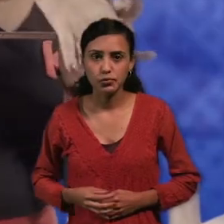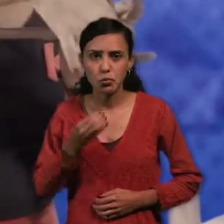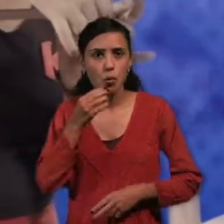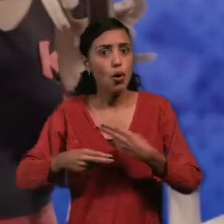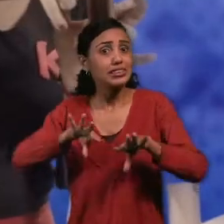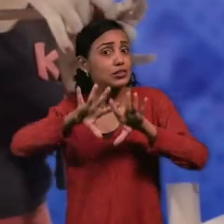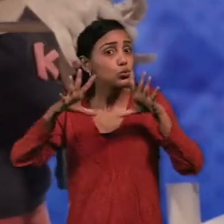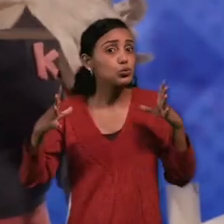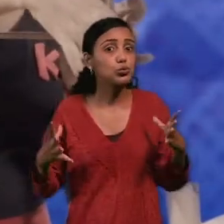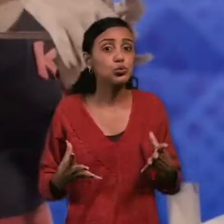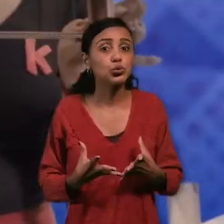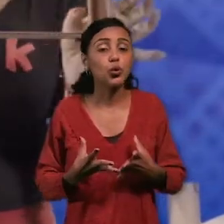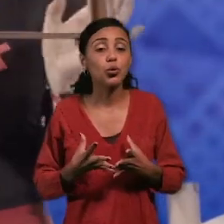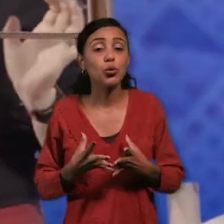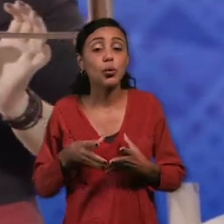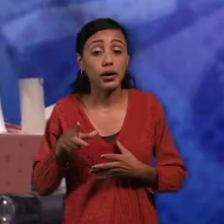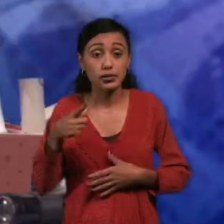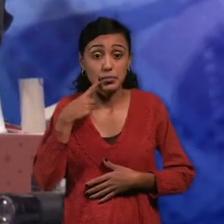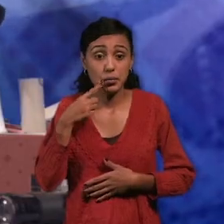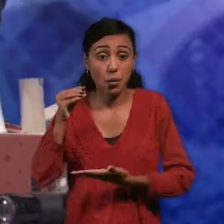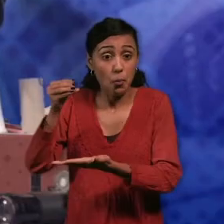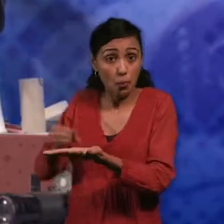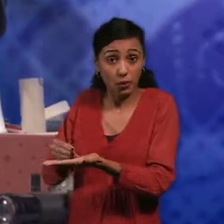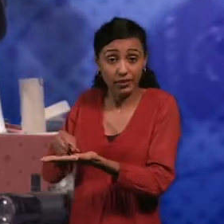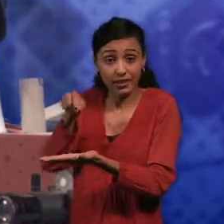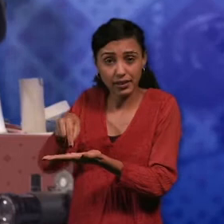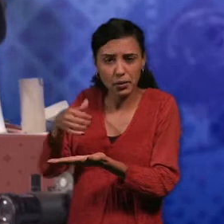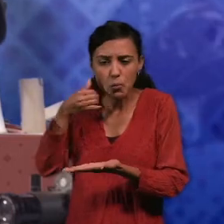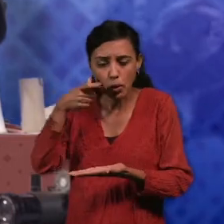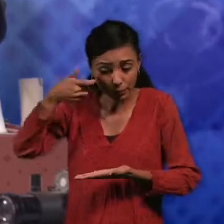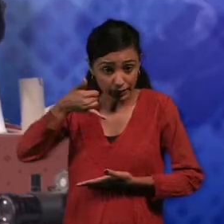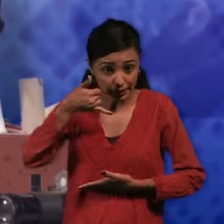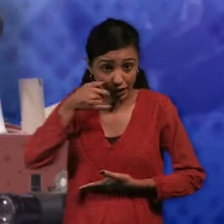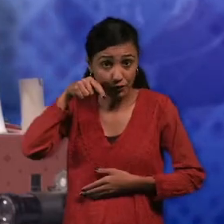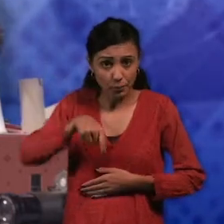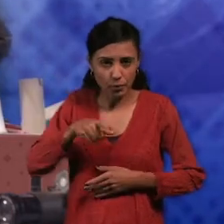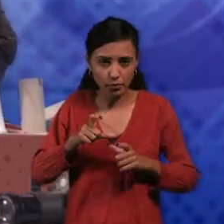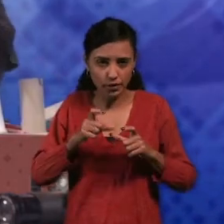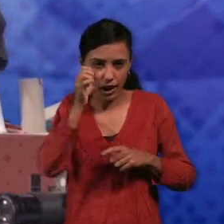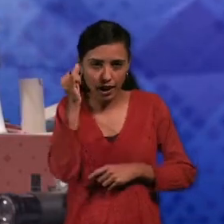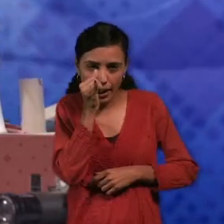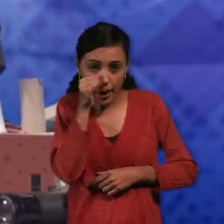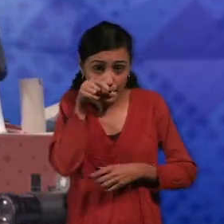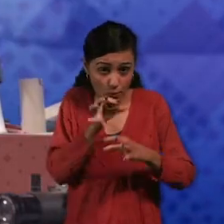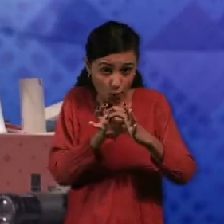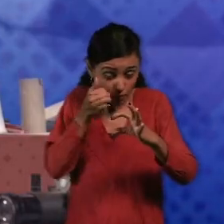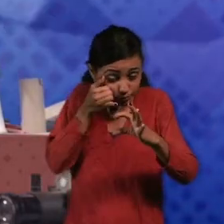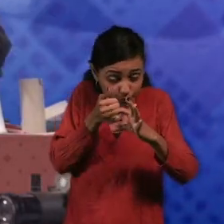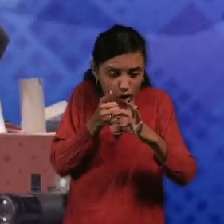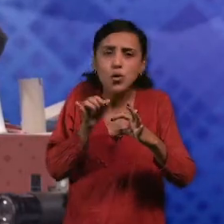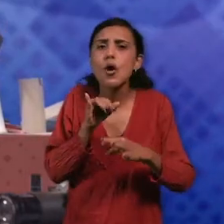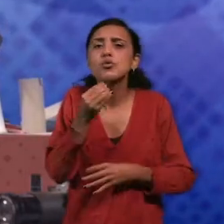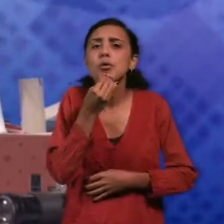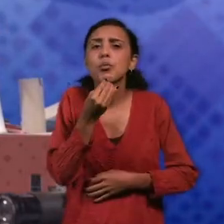o sea, esta pieza la podemos precintar aquí. Colocamos el teléfono, de modo que la cámara quede en el huequito. Y también yo le colocaría